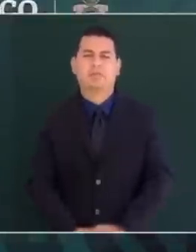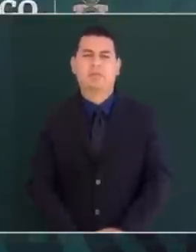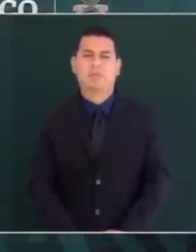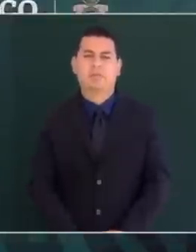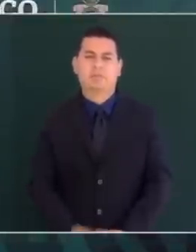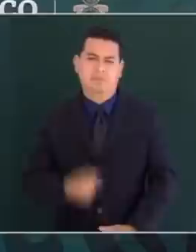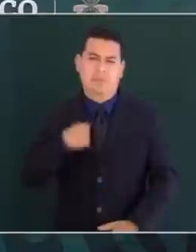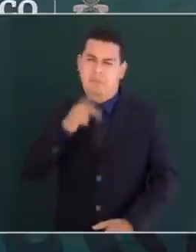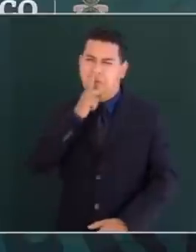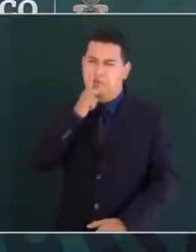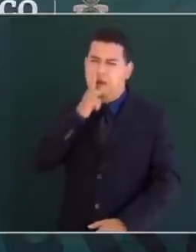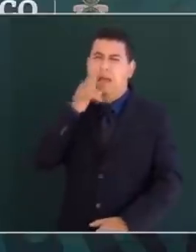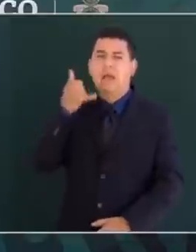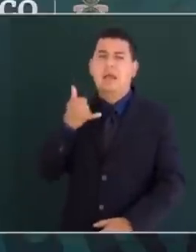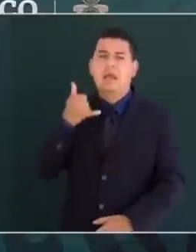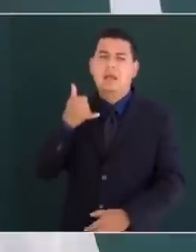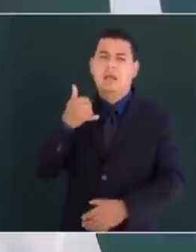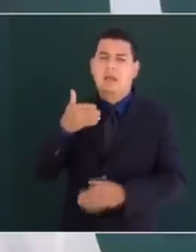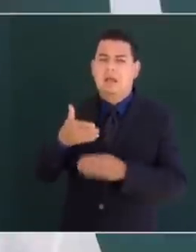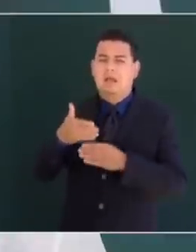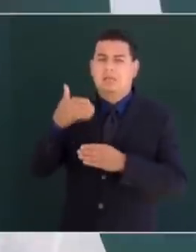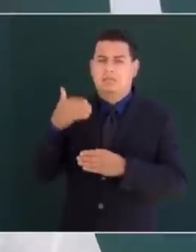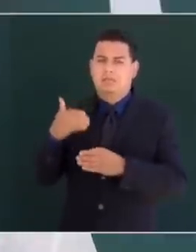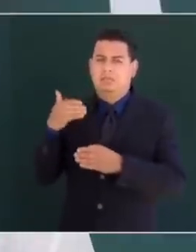de mi padre y